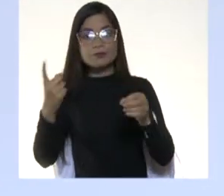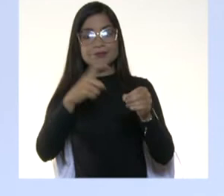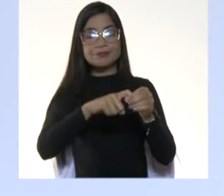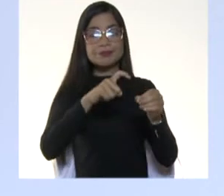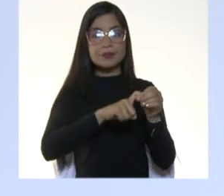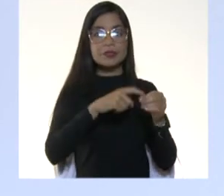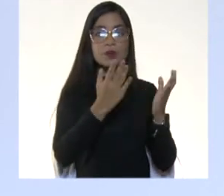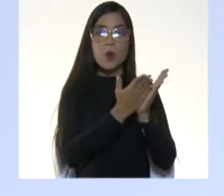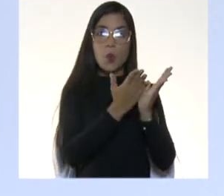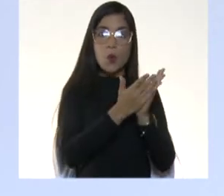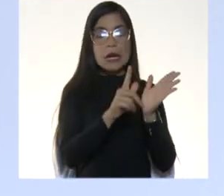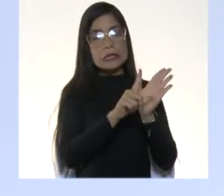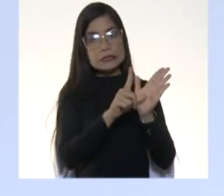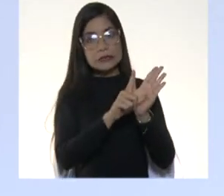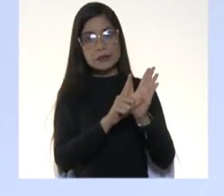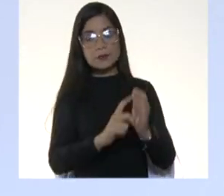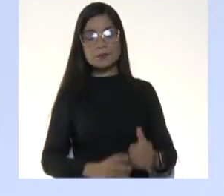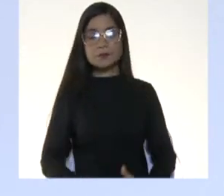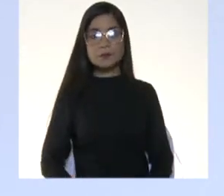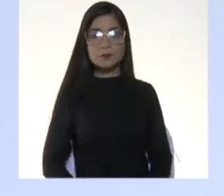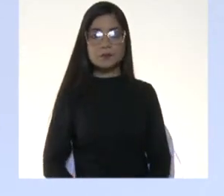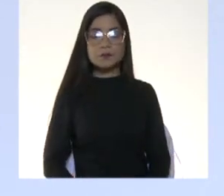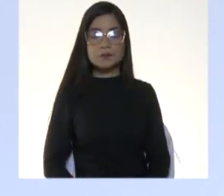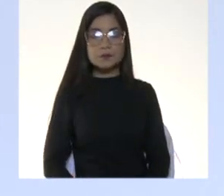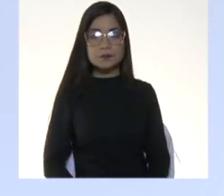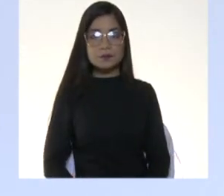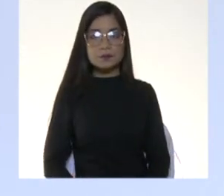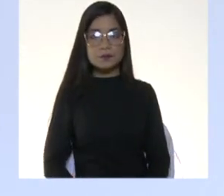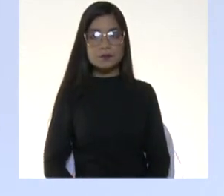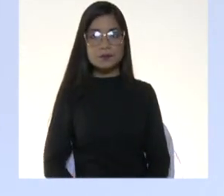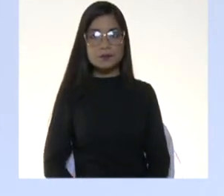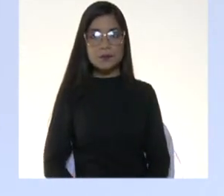sistema, en función de esa práctica de